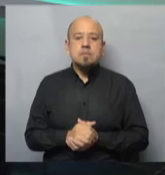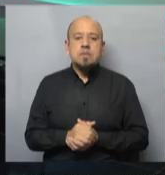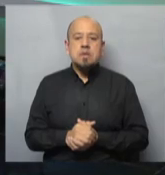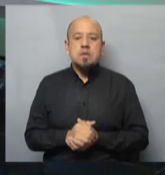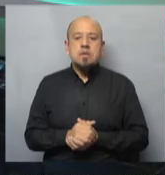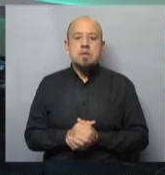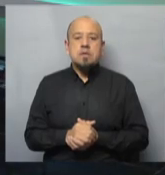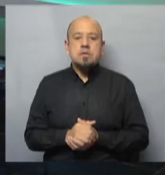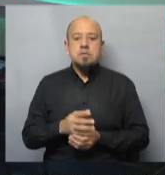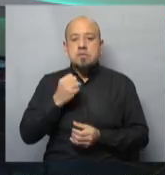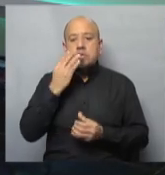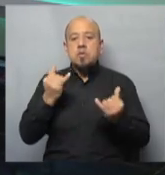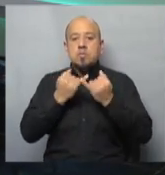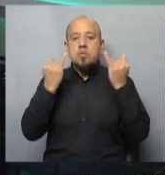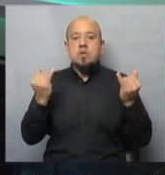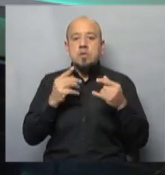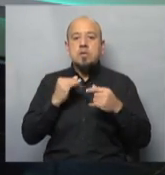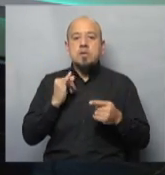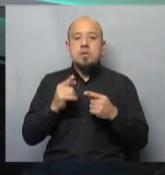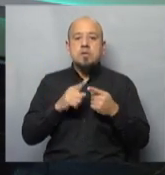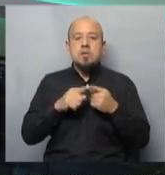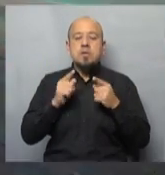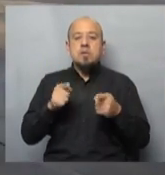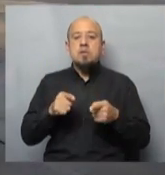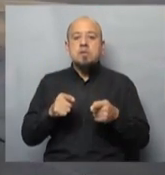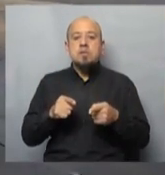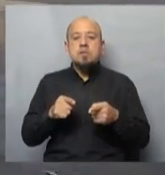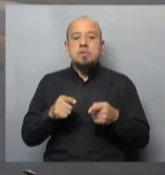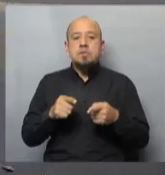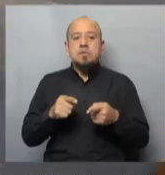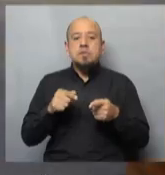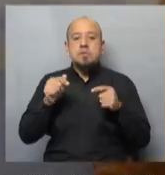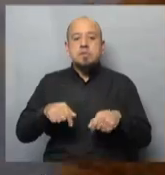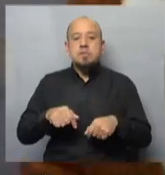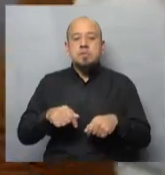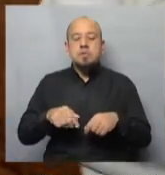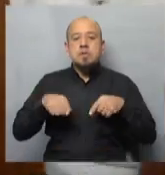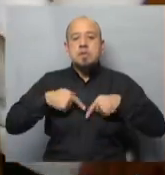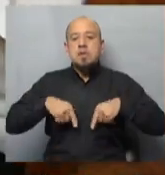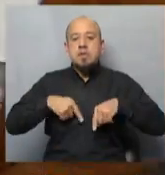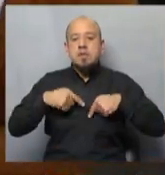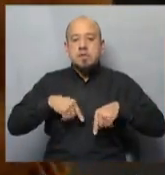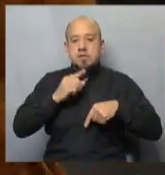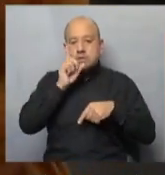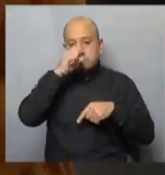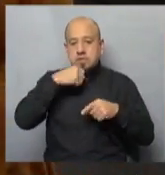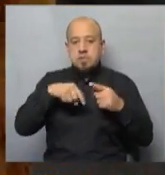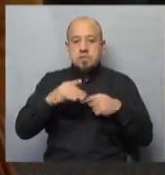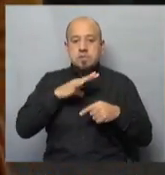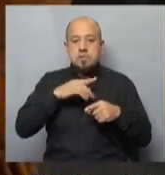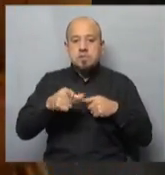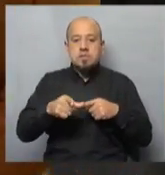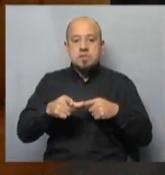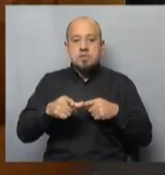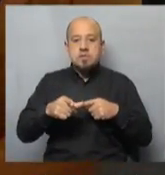Muy buenos días, Pilar. Un saludo para José María y para todos allí en el estudio. Estamos en la explanada de la Intendencia de Montevideo. Acá hay un